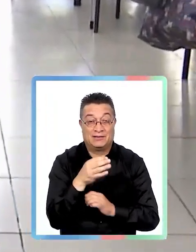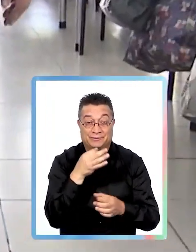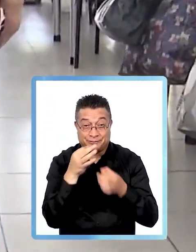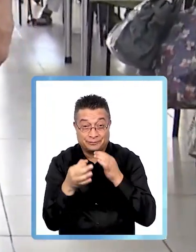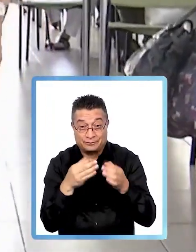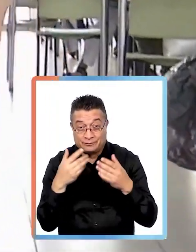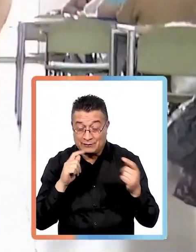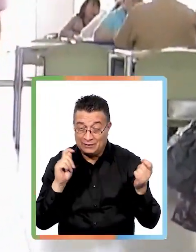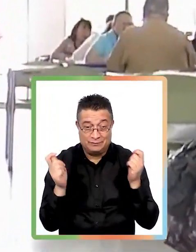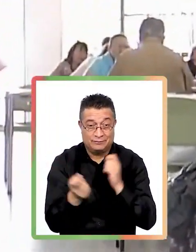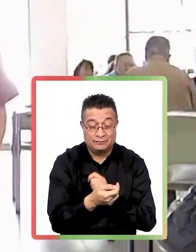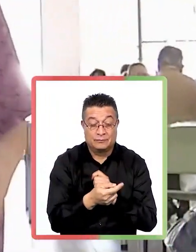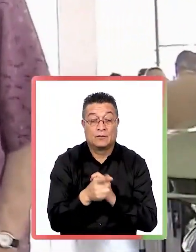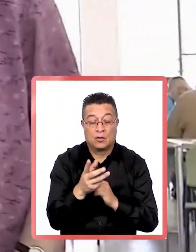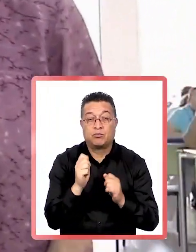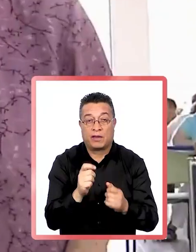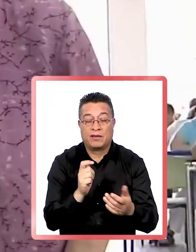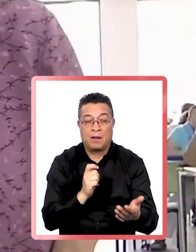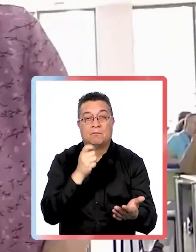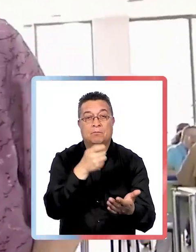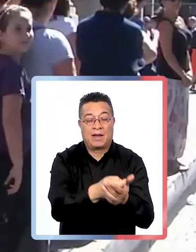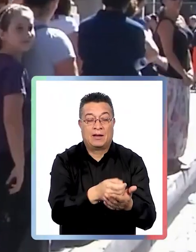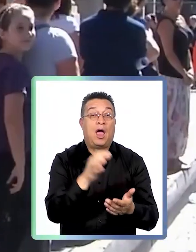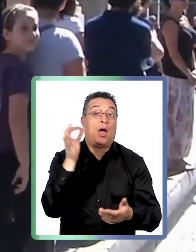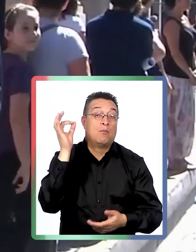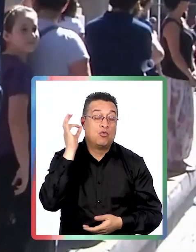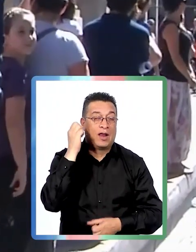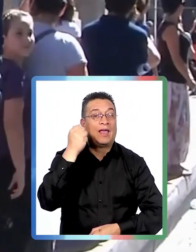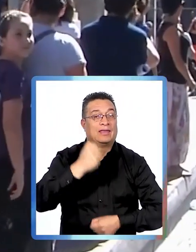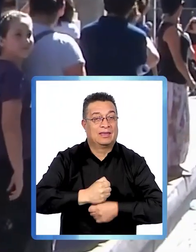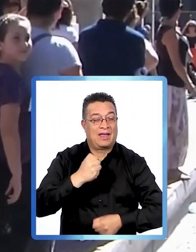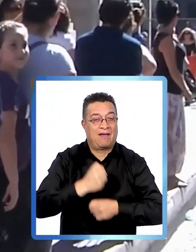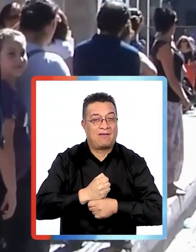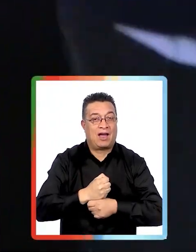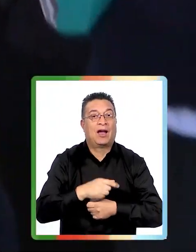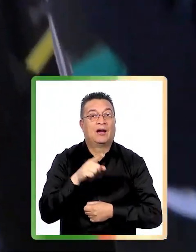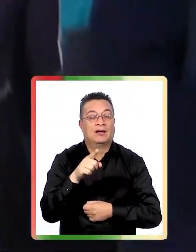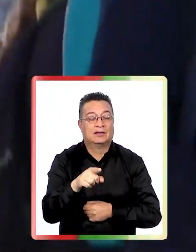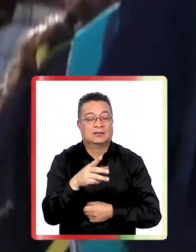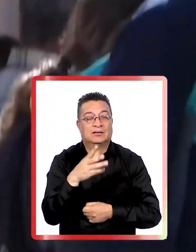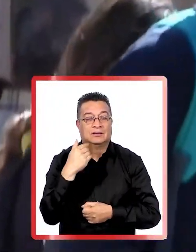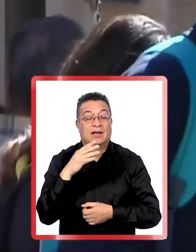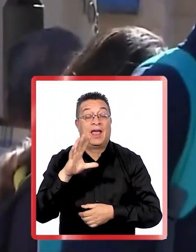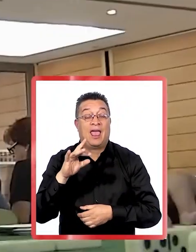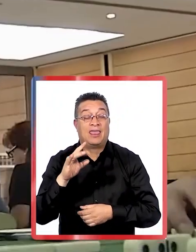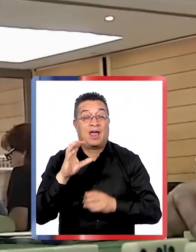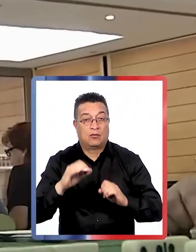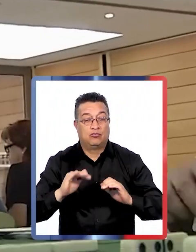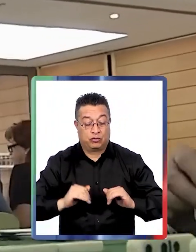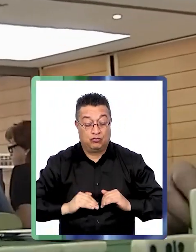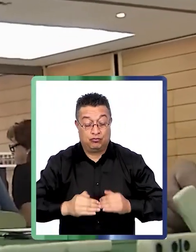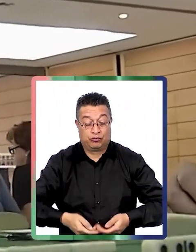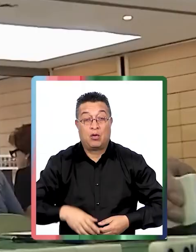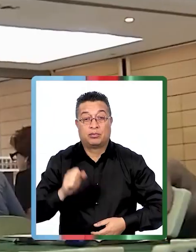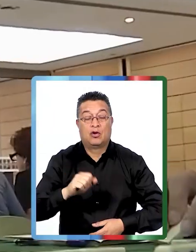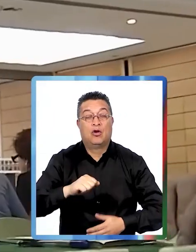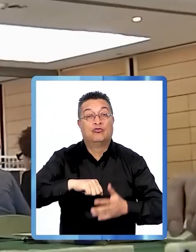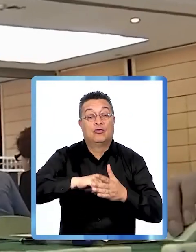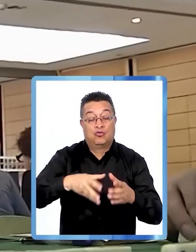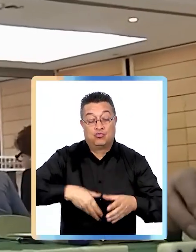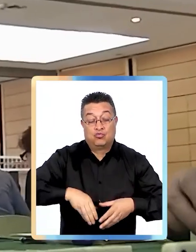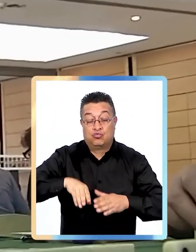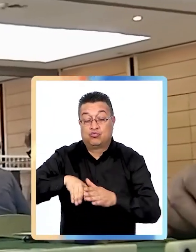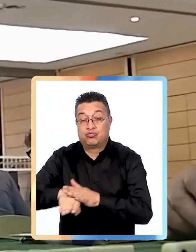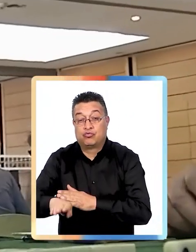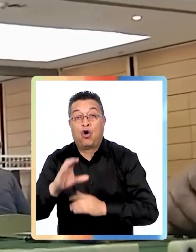hablamos, ofrecieron pagarle a las mujeres que trabajaban, estando en edad fértil, la congelación de